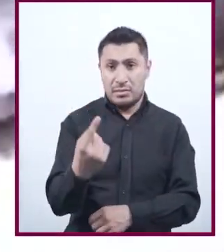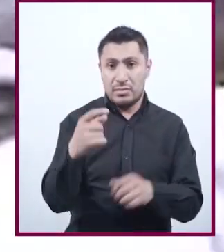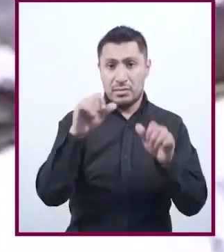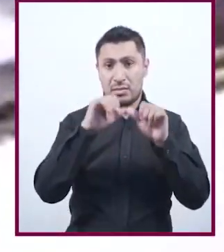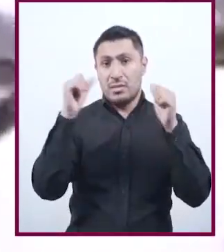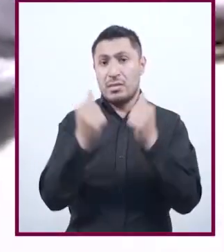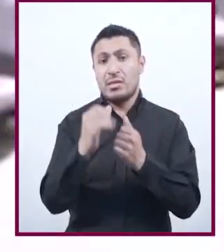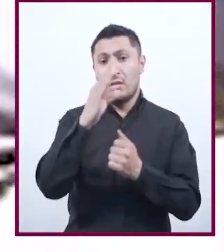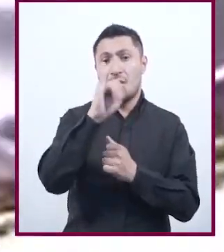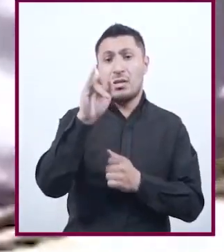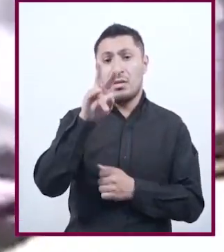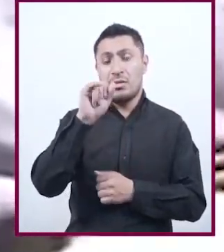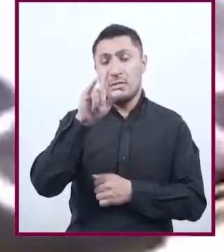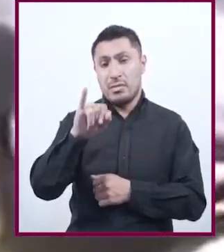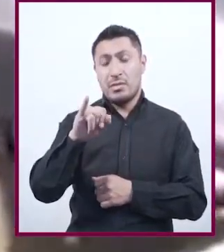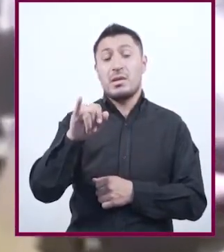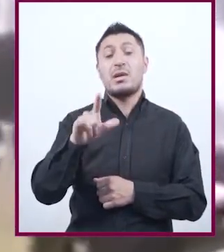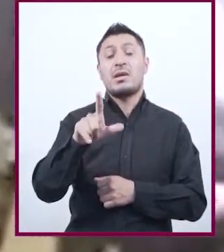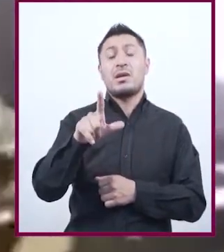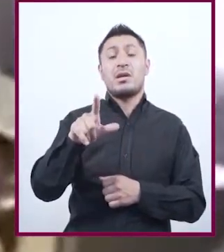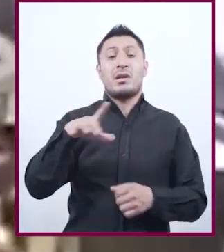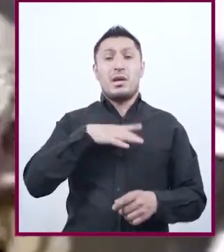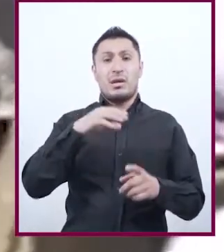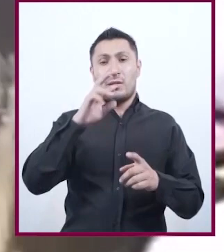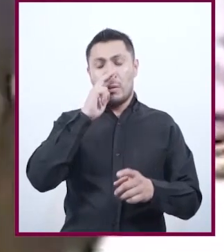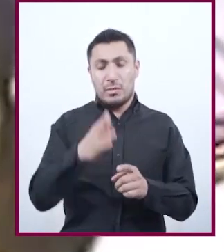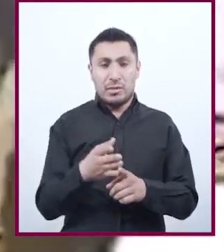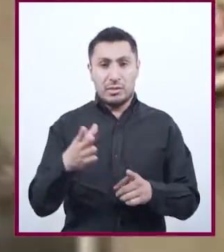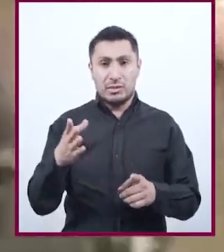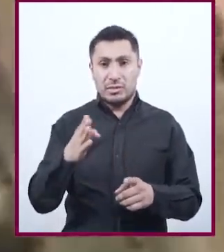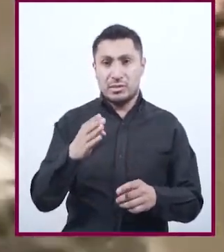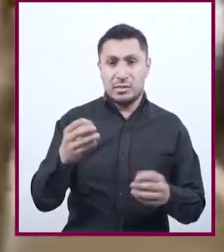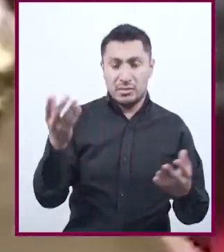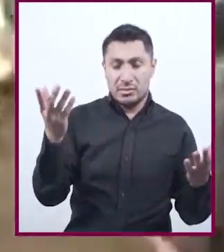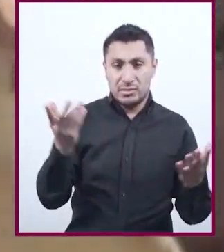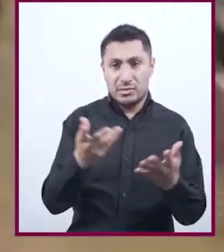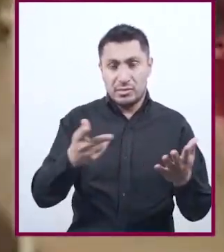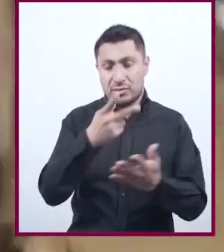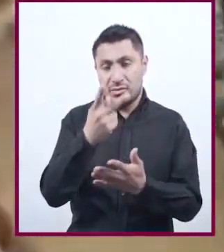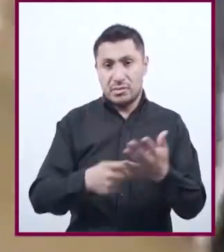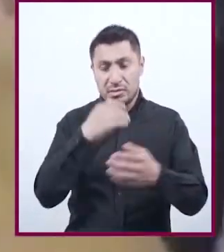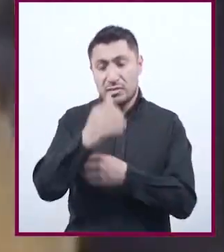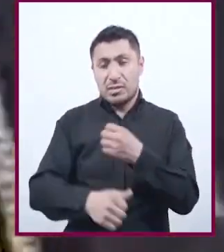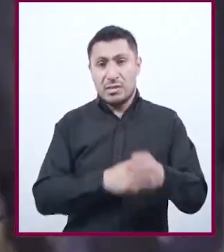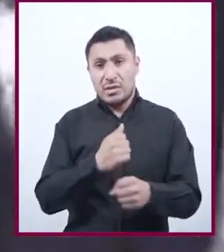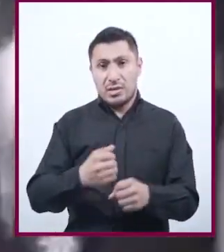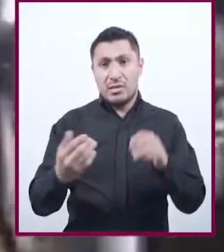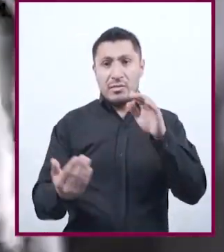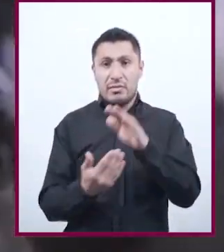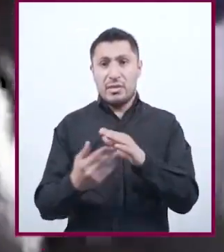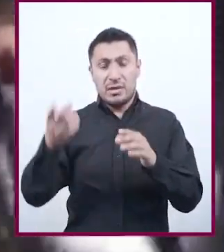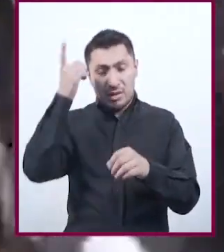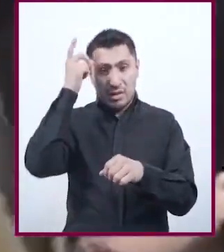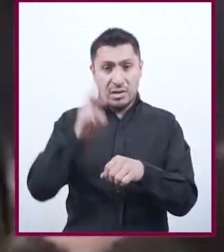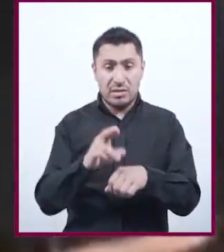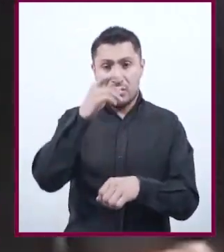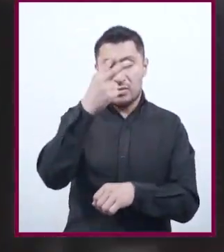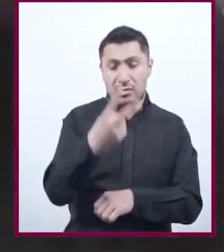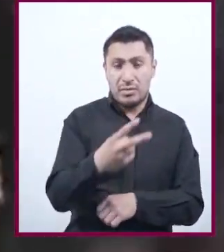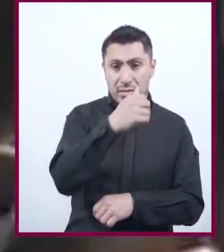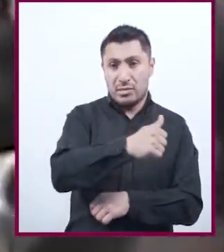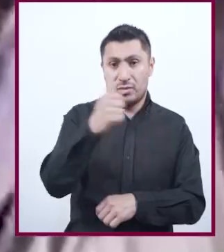el evento anual, con una renovación de mesa directiva cada 2 años. Esta mesa decidió, por cierto, que los